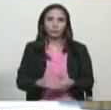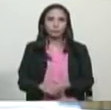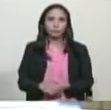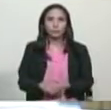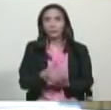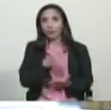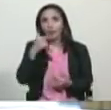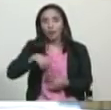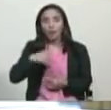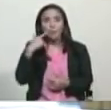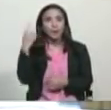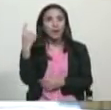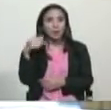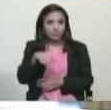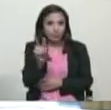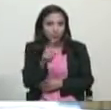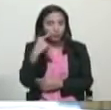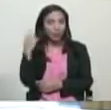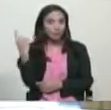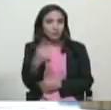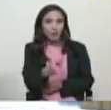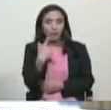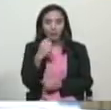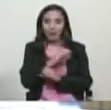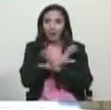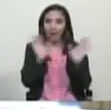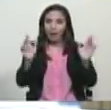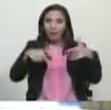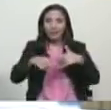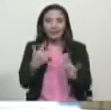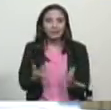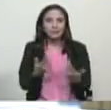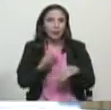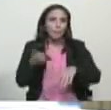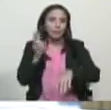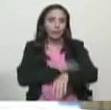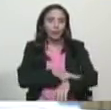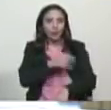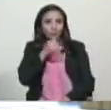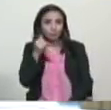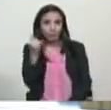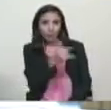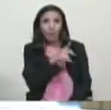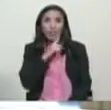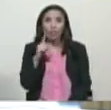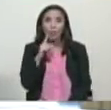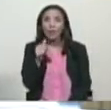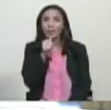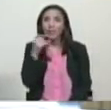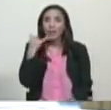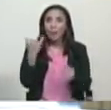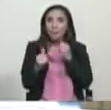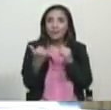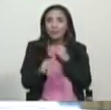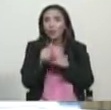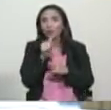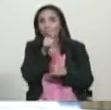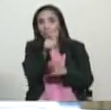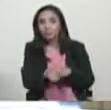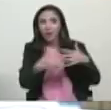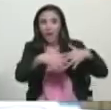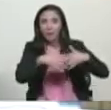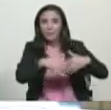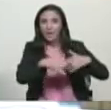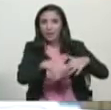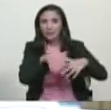Venezuela debe saberlo. Se está cometiendo un crimen y yo voy a denunciar con nombre y apellido a la empresa que pretende cometer